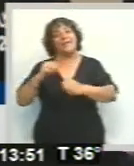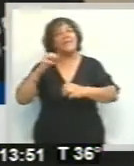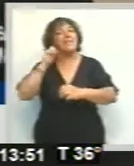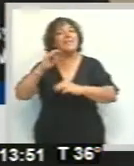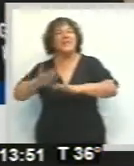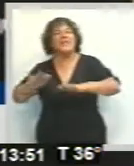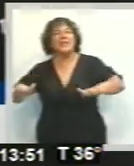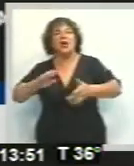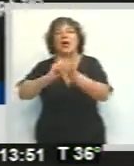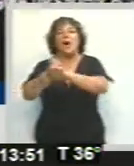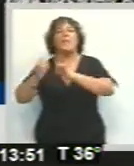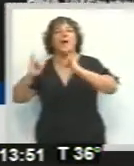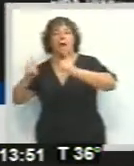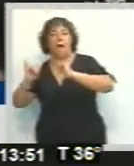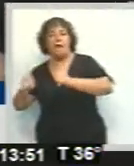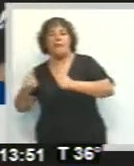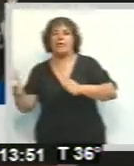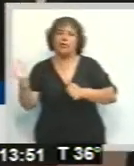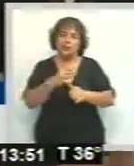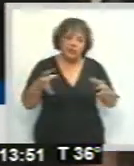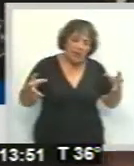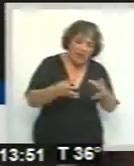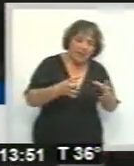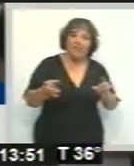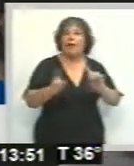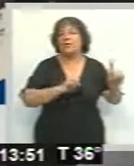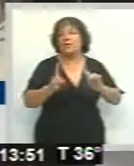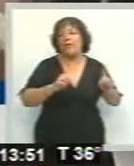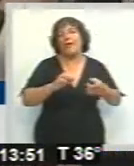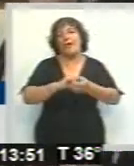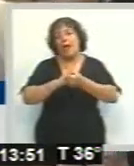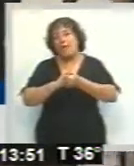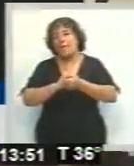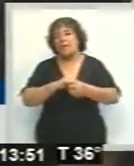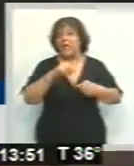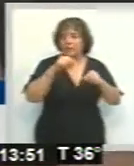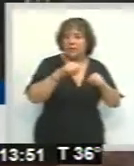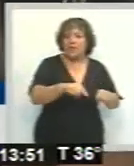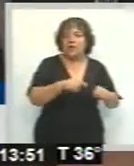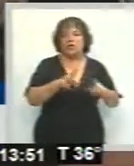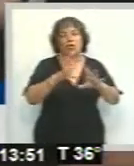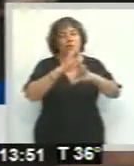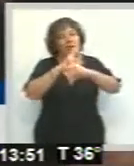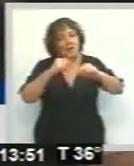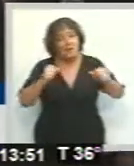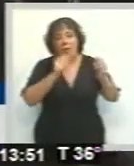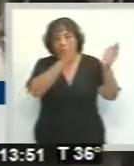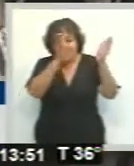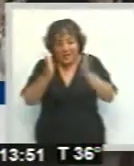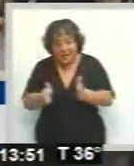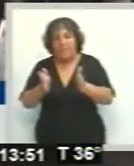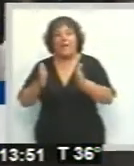hace 3 años, con Tico, Pepe, Fer, Fran y el Cabezón, de culminar una etapa de los